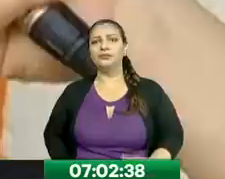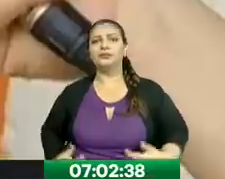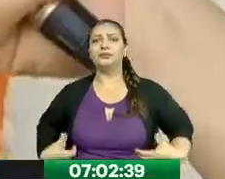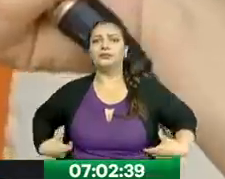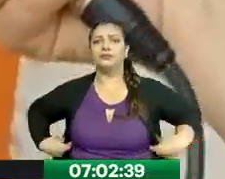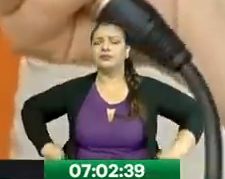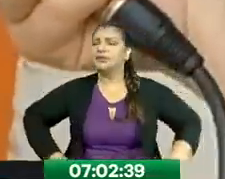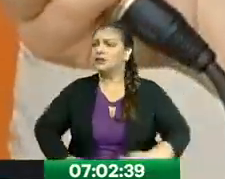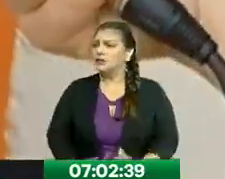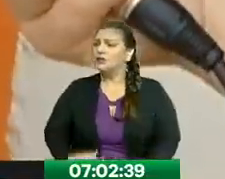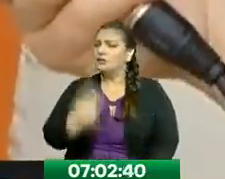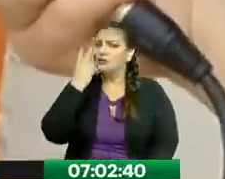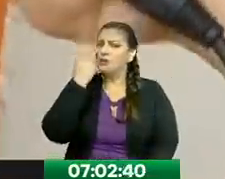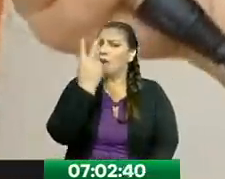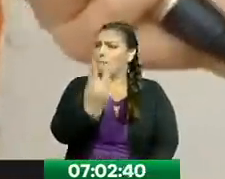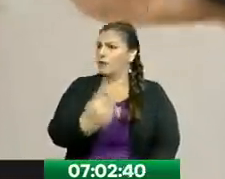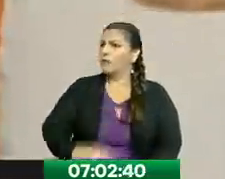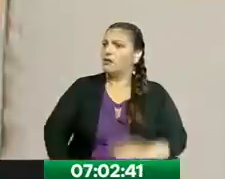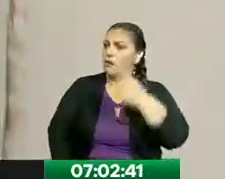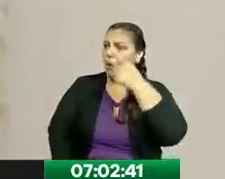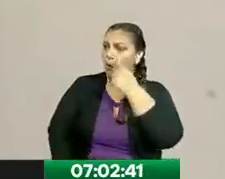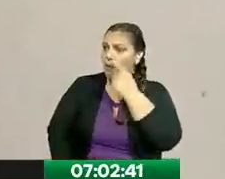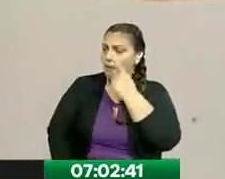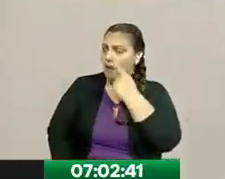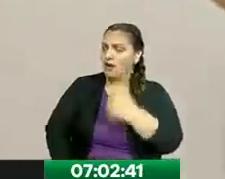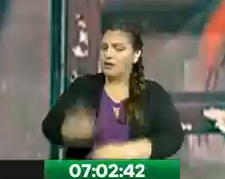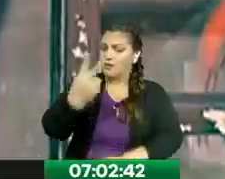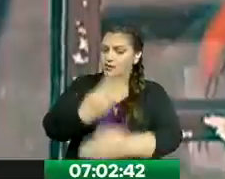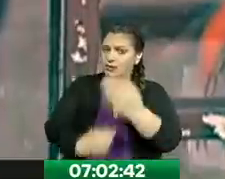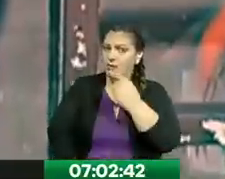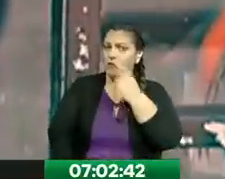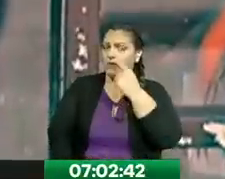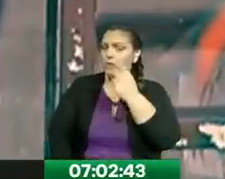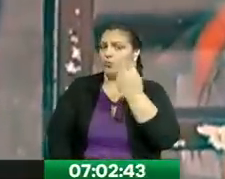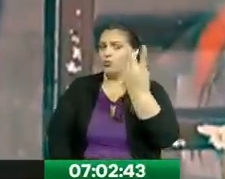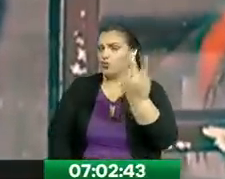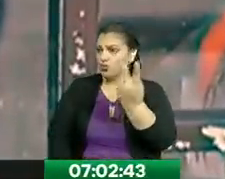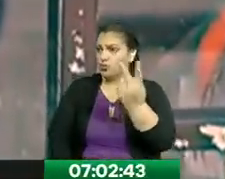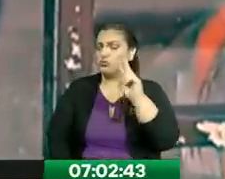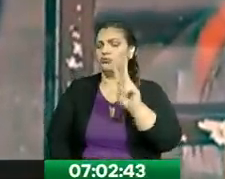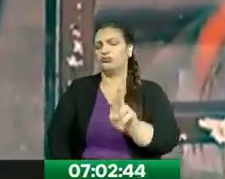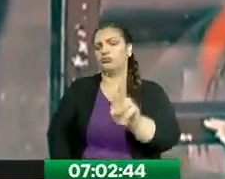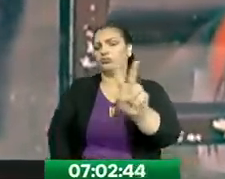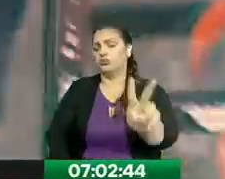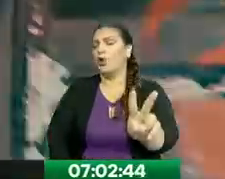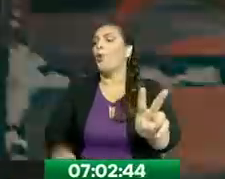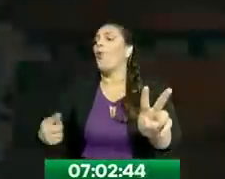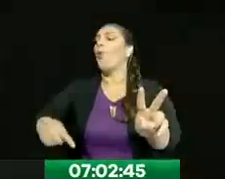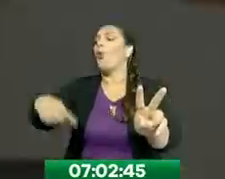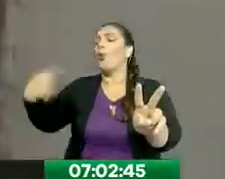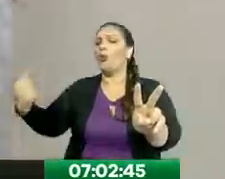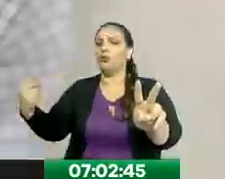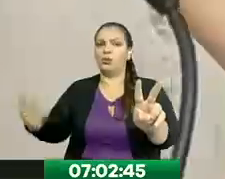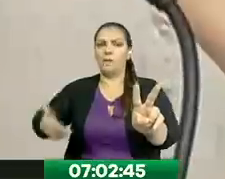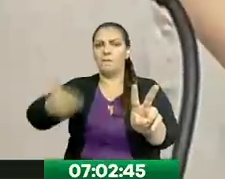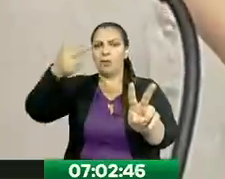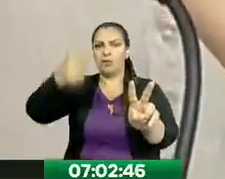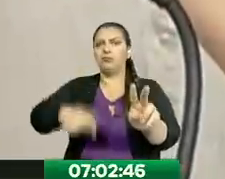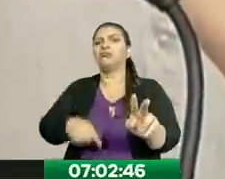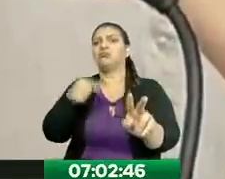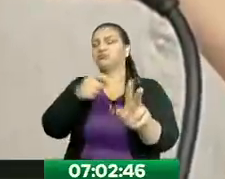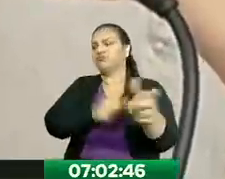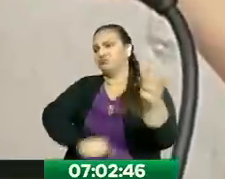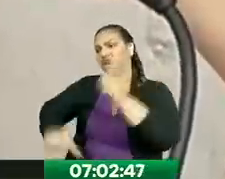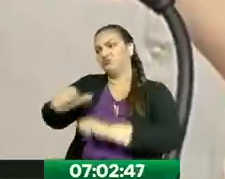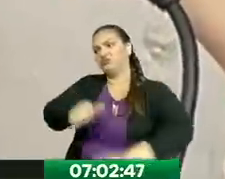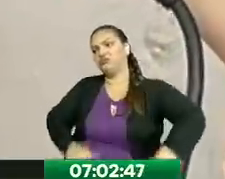comprando y esto no llegaron y lo dispararon en la comandada también armado ahí le respondió es que eso